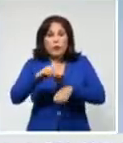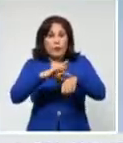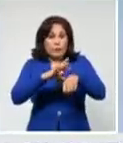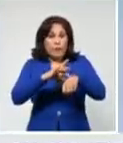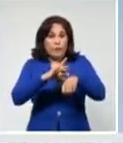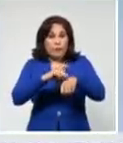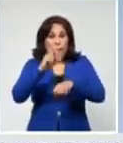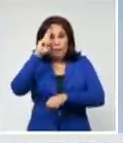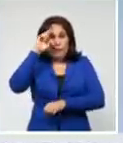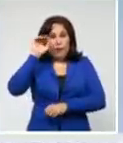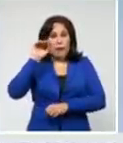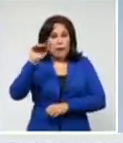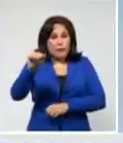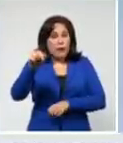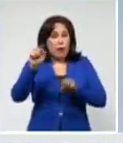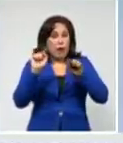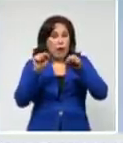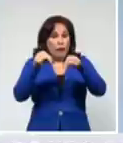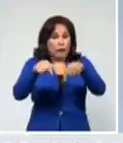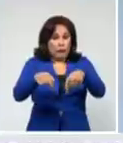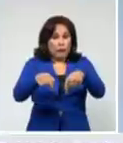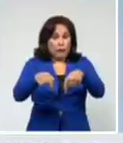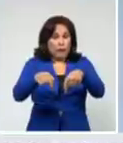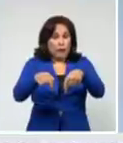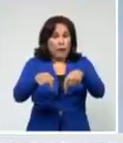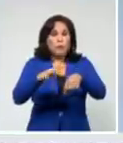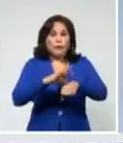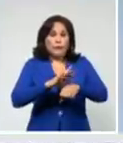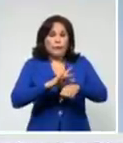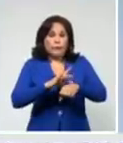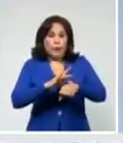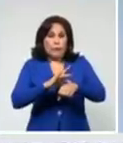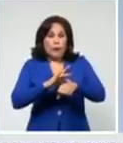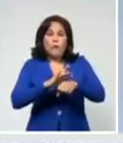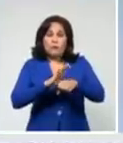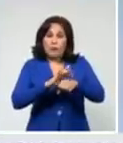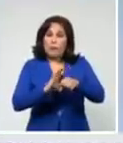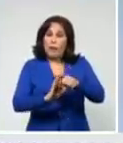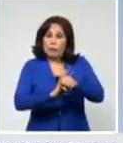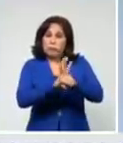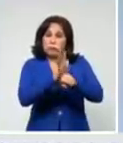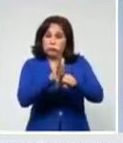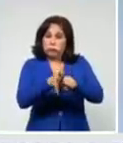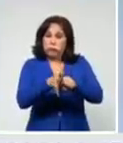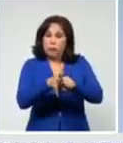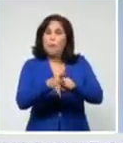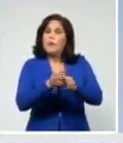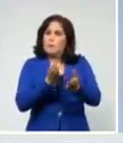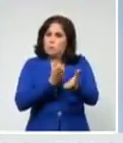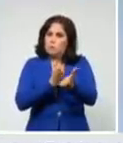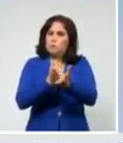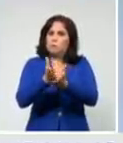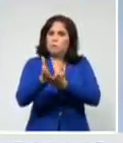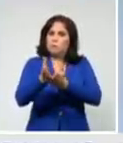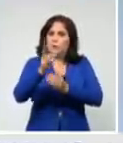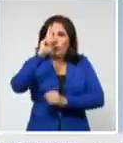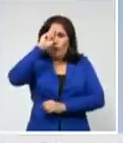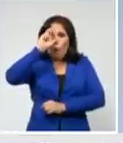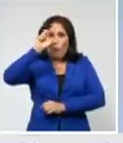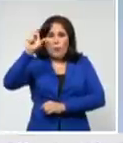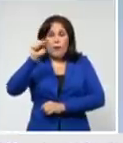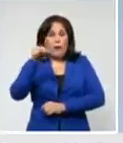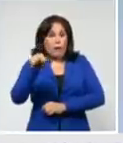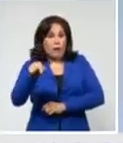diagnosticados hasta la fecha con la enfermedad, con la COVID-19, se mantienen activos, y esa es la razón